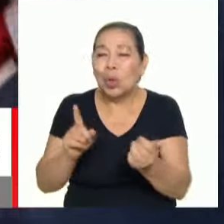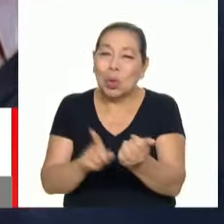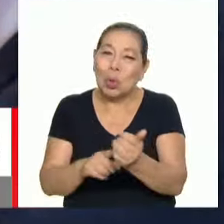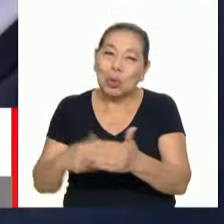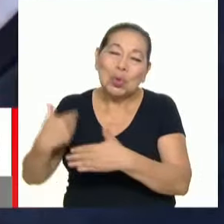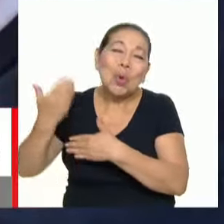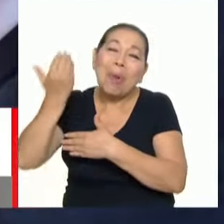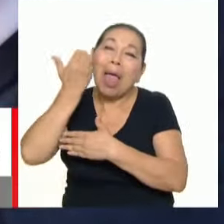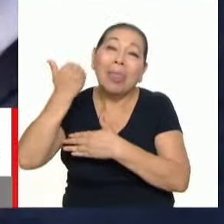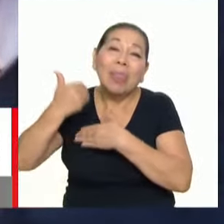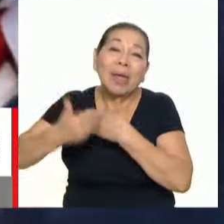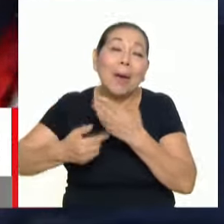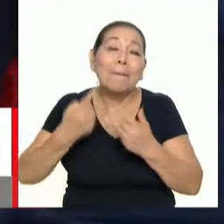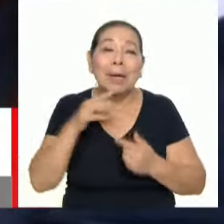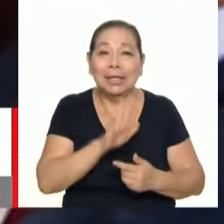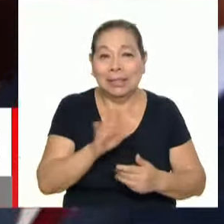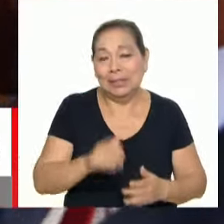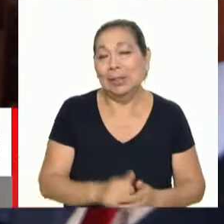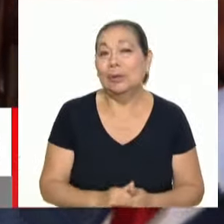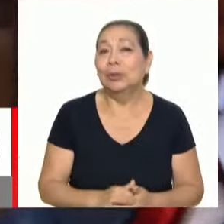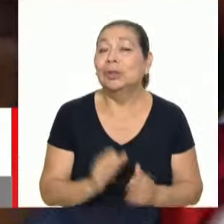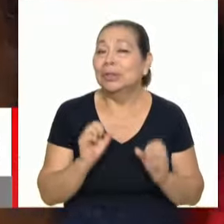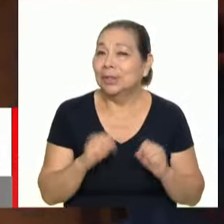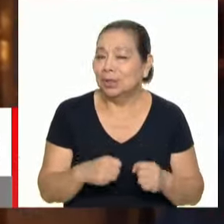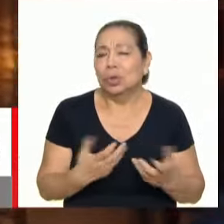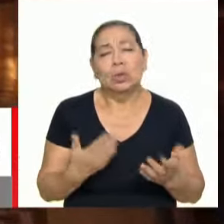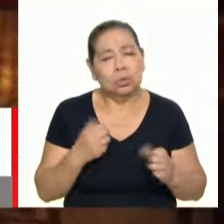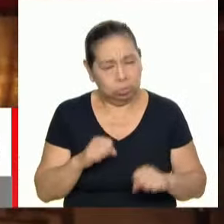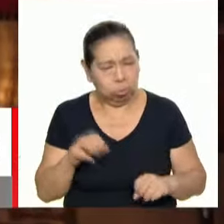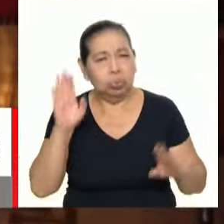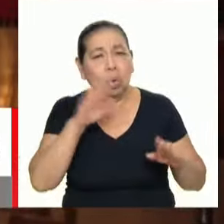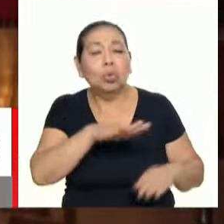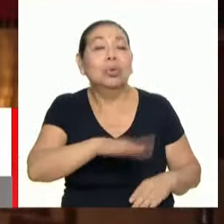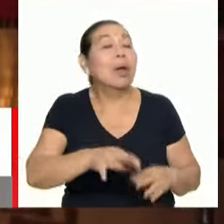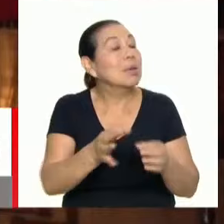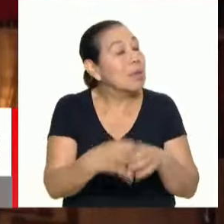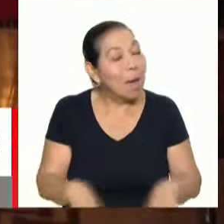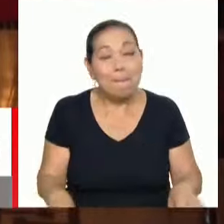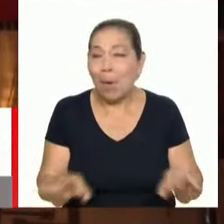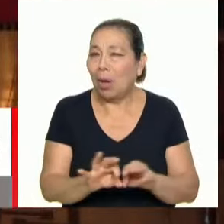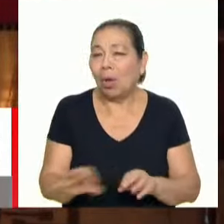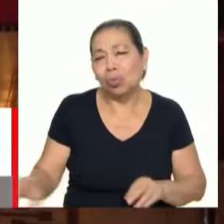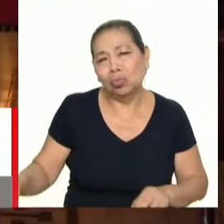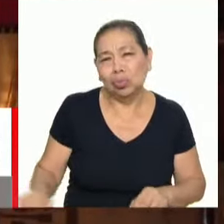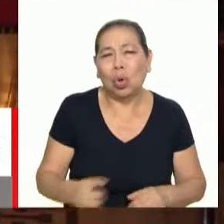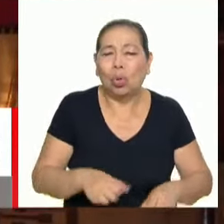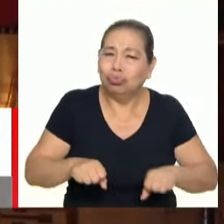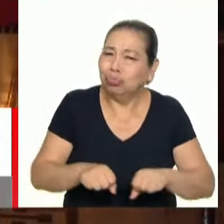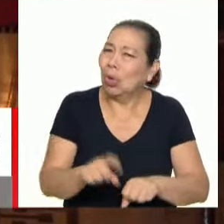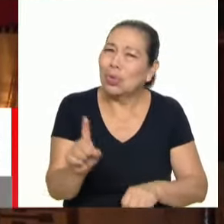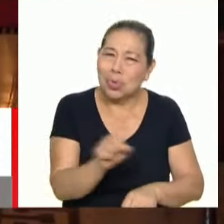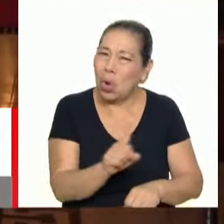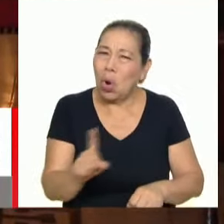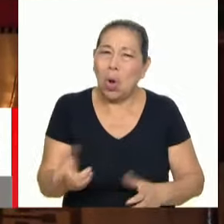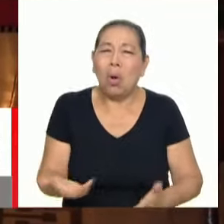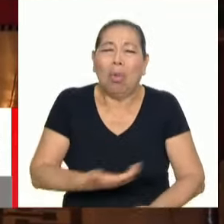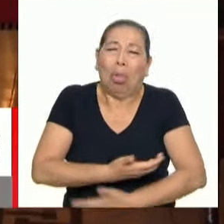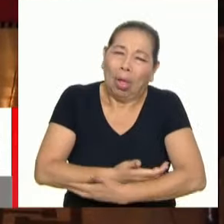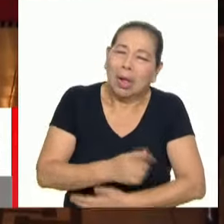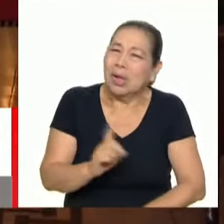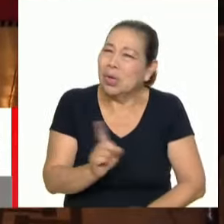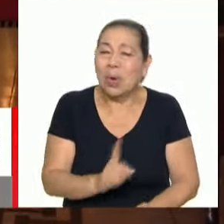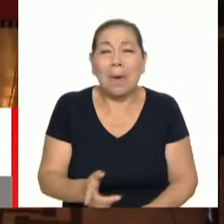de antaño. ¿Qué recomendación para ellos? Bueno, nosotros siempre nos vamos a preocupar por los niños. No podemos traer niños en coche, no podemos traer niños